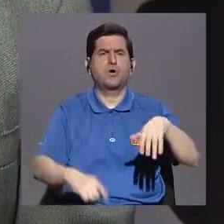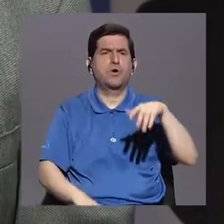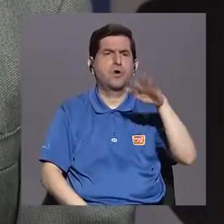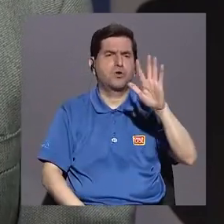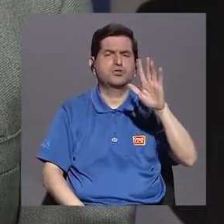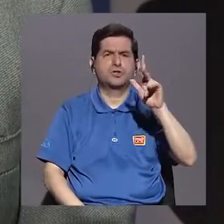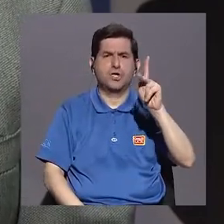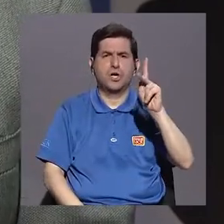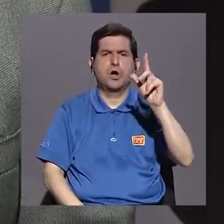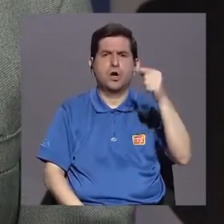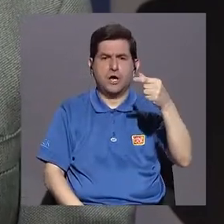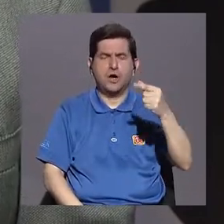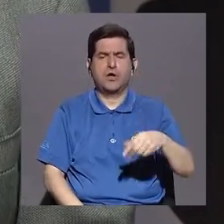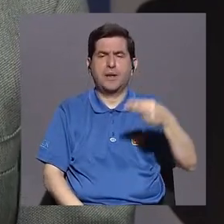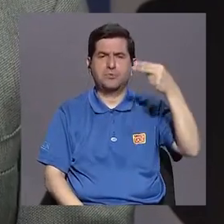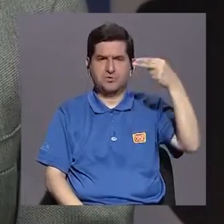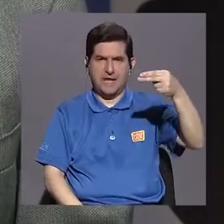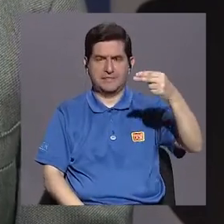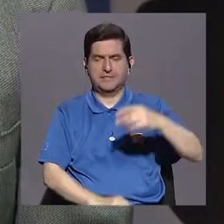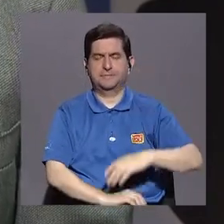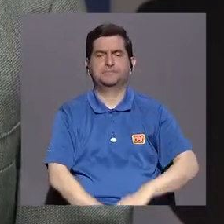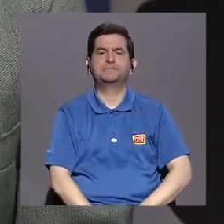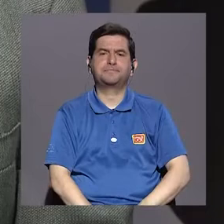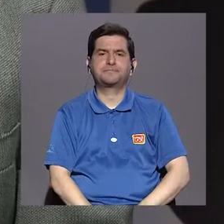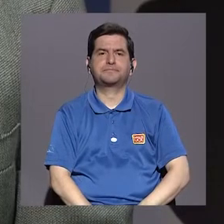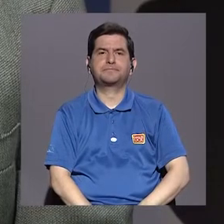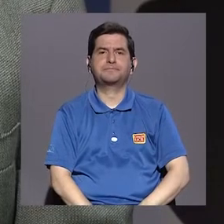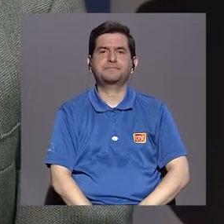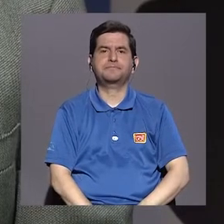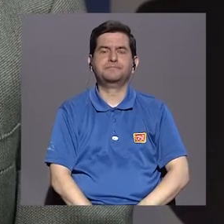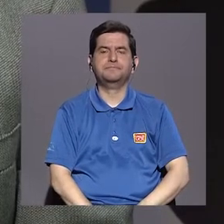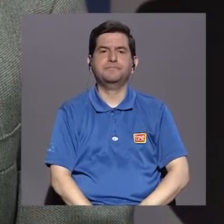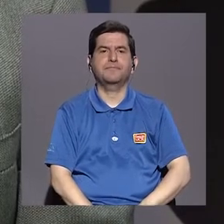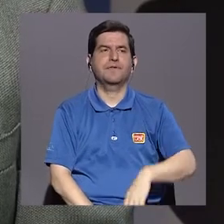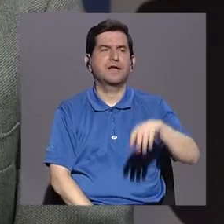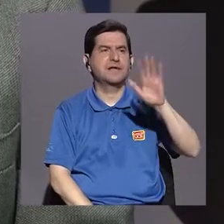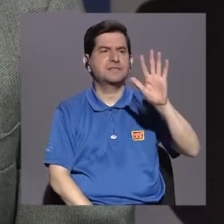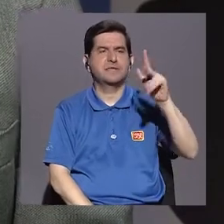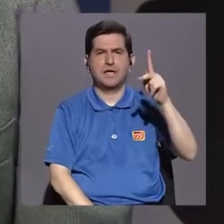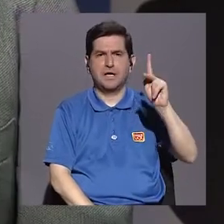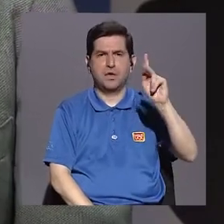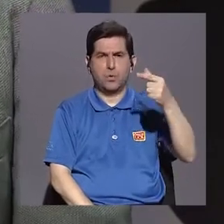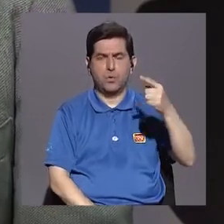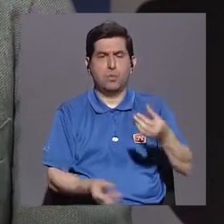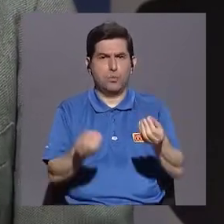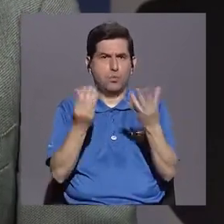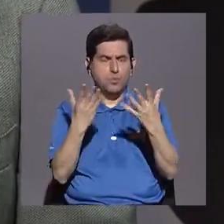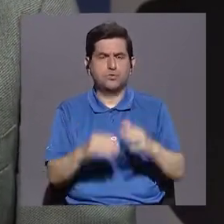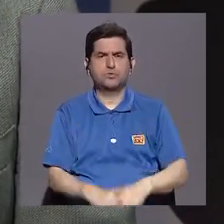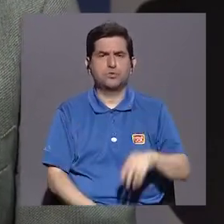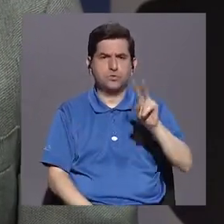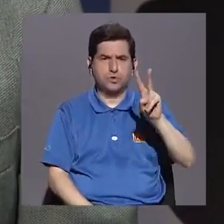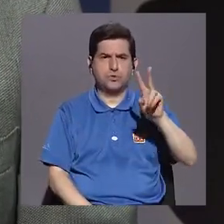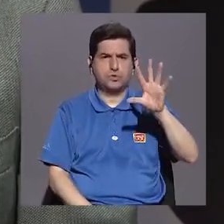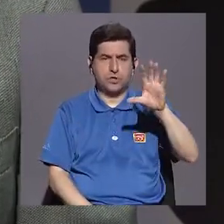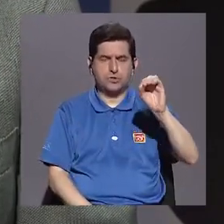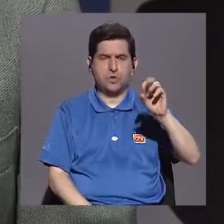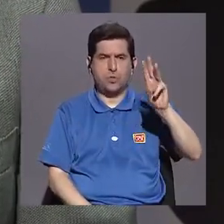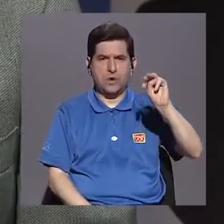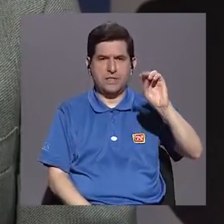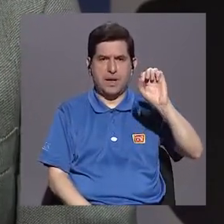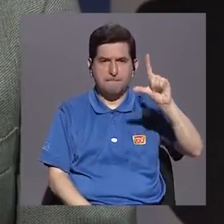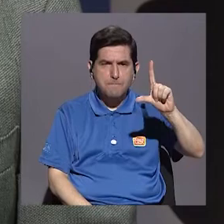5 kilogramos de hidrógeno 5 kilogramos en muchos son 250 moles de